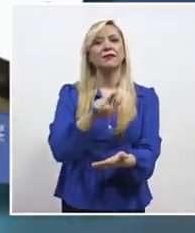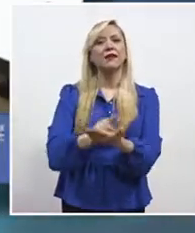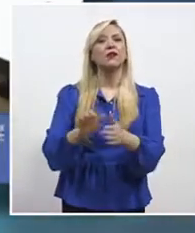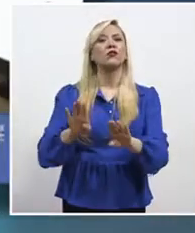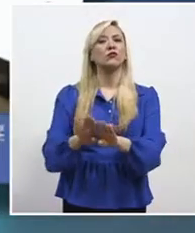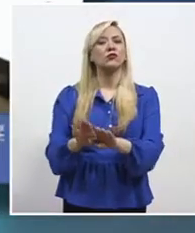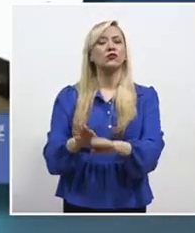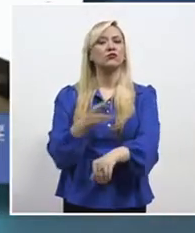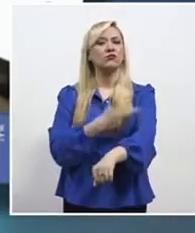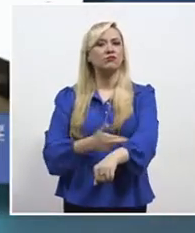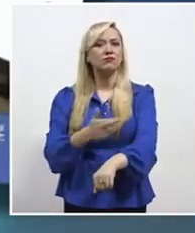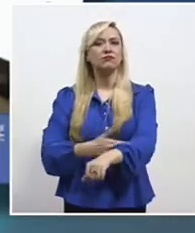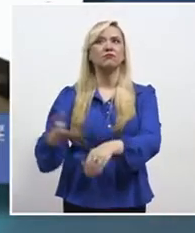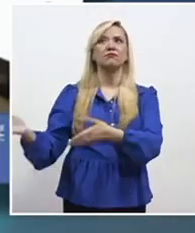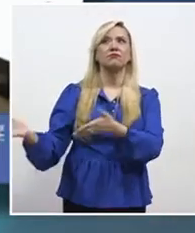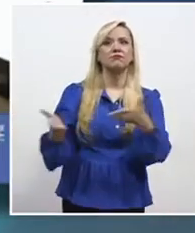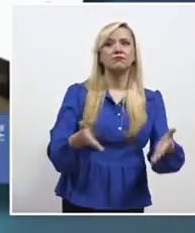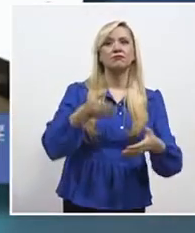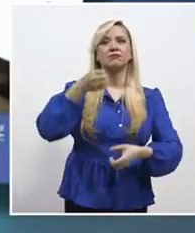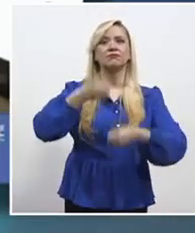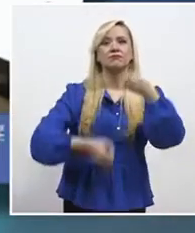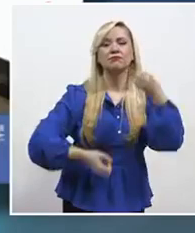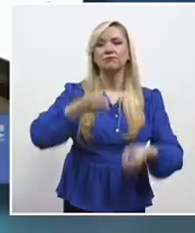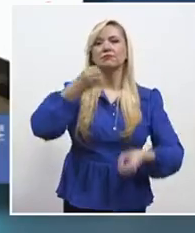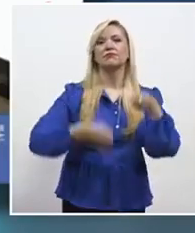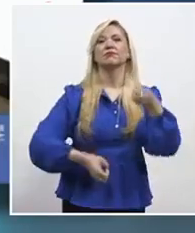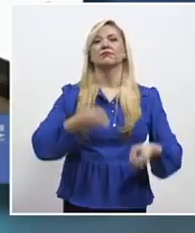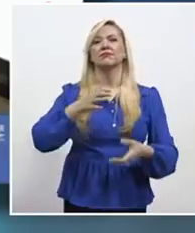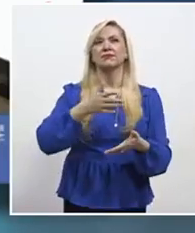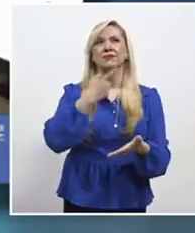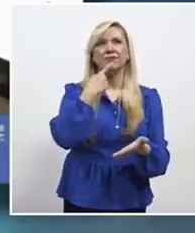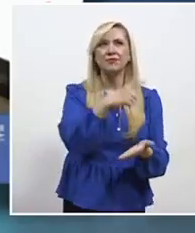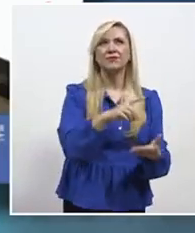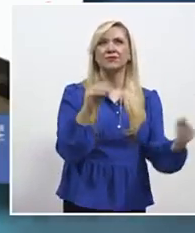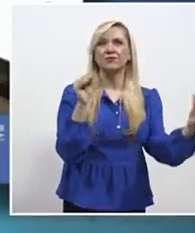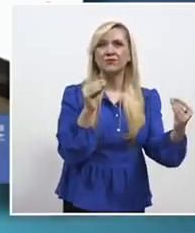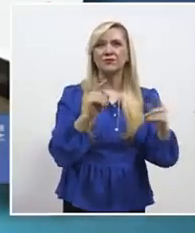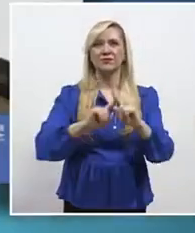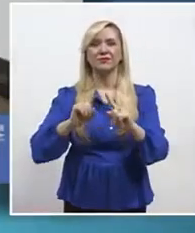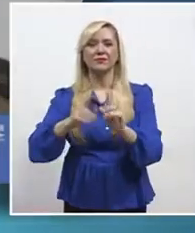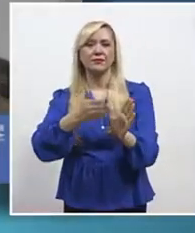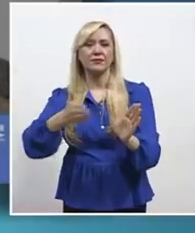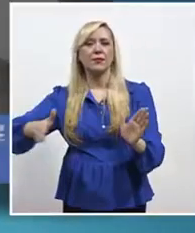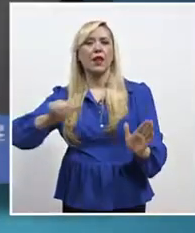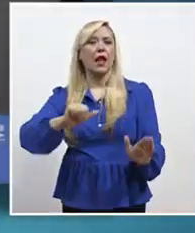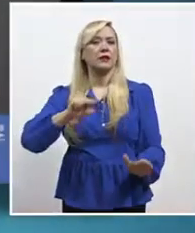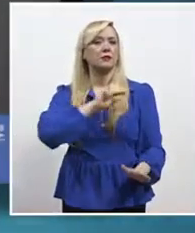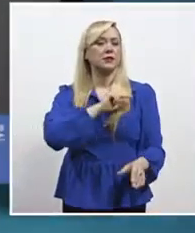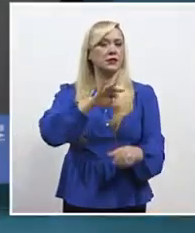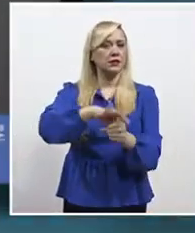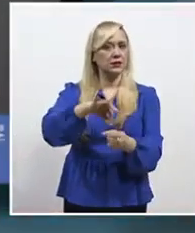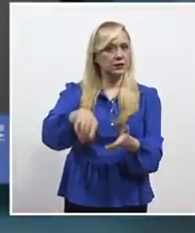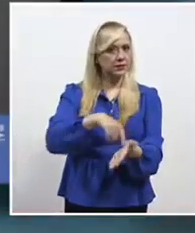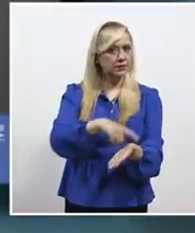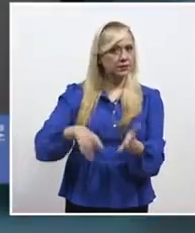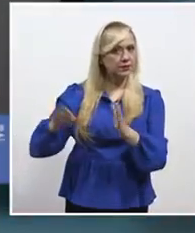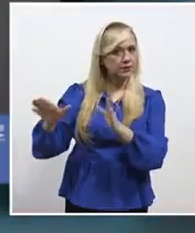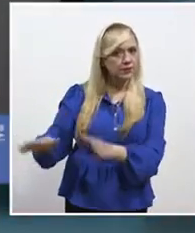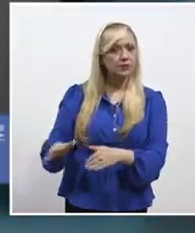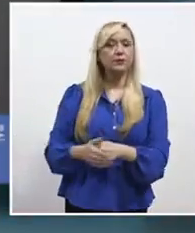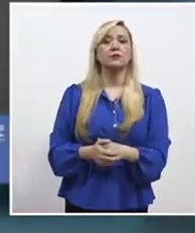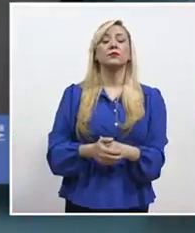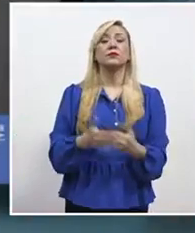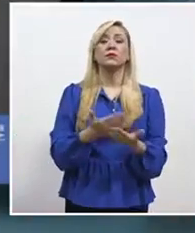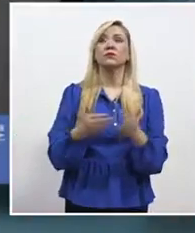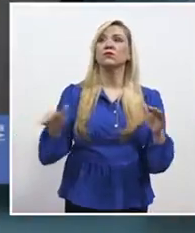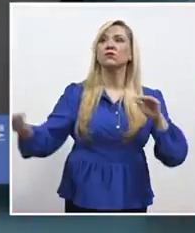Electoral para secretarios de estudio y cuenta de las salas regionales y especializadas. Llamó a las y los integrantes del Poder Judicial Electoral a